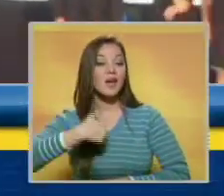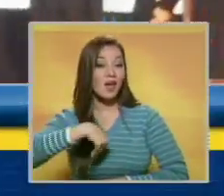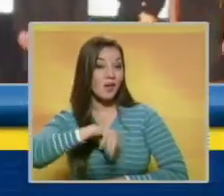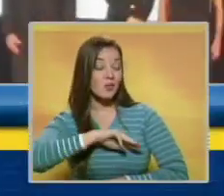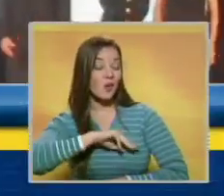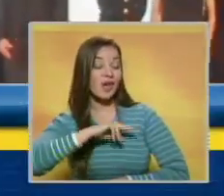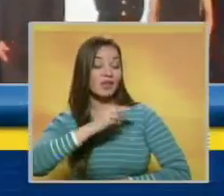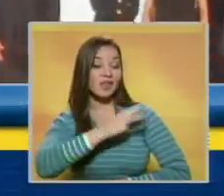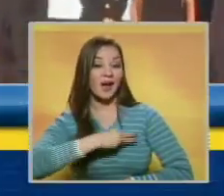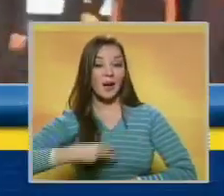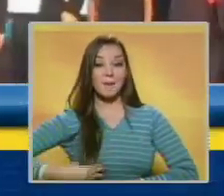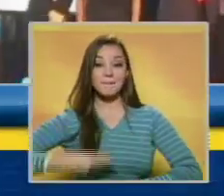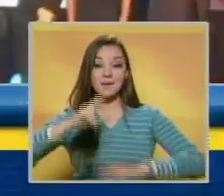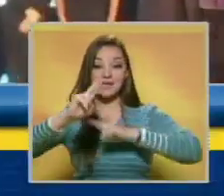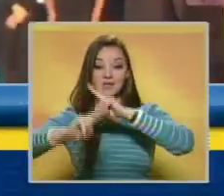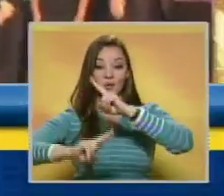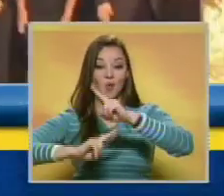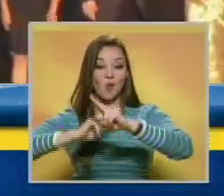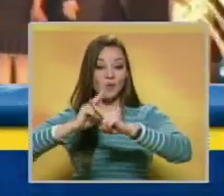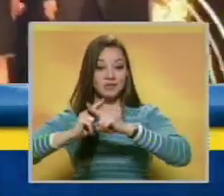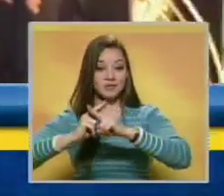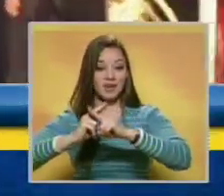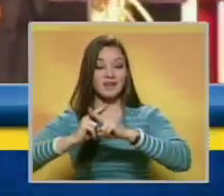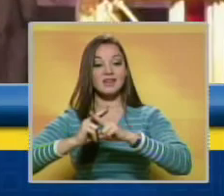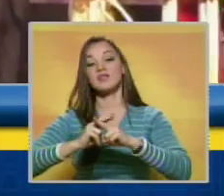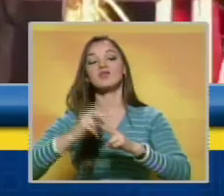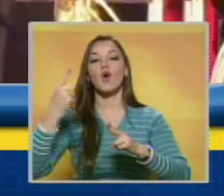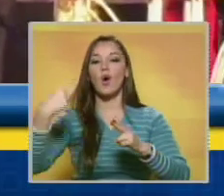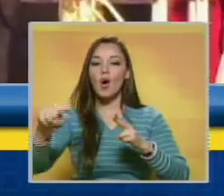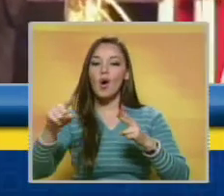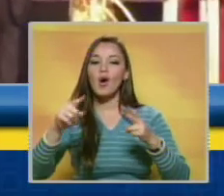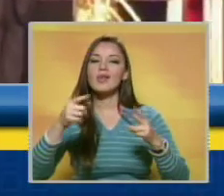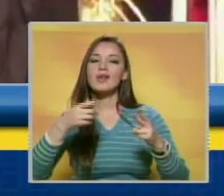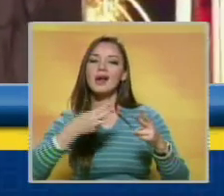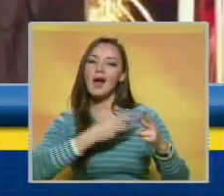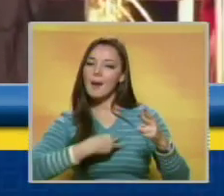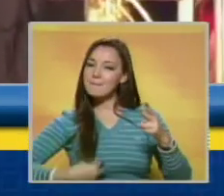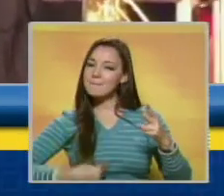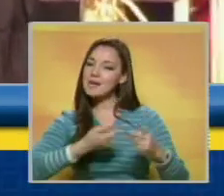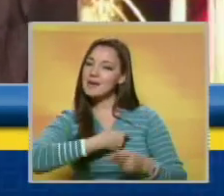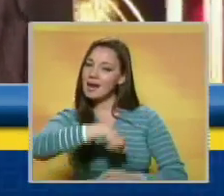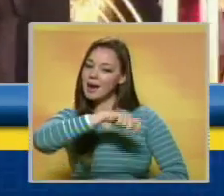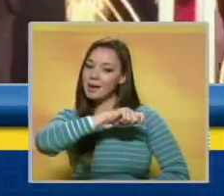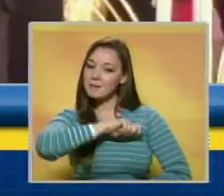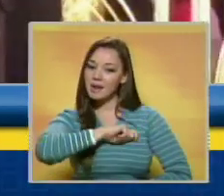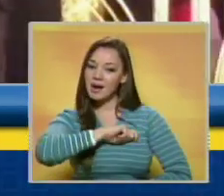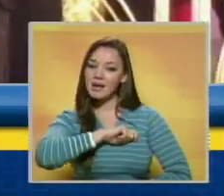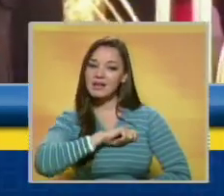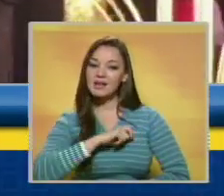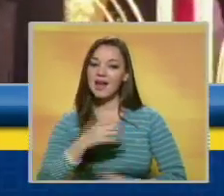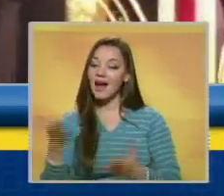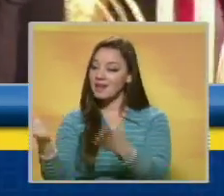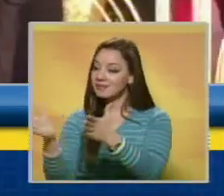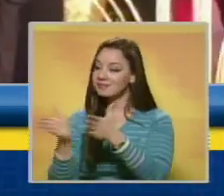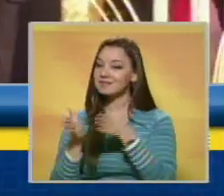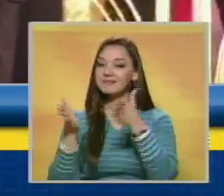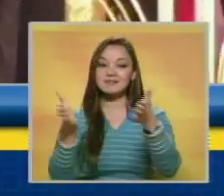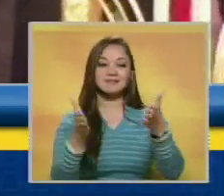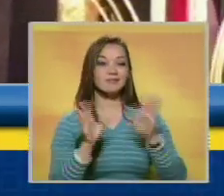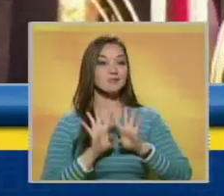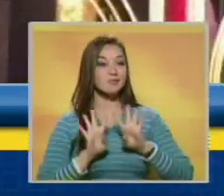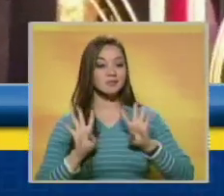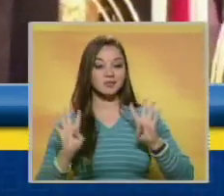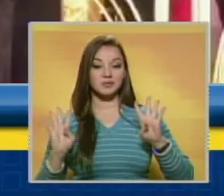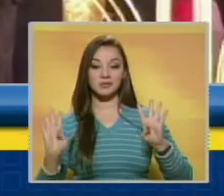Universo 2013, María Gabriela Isler, Miss España y las candidatas latinas del certamen de este año fueron recibidas en el Trump